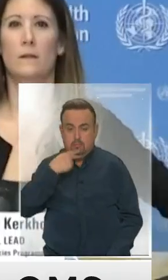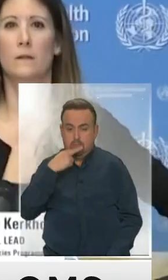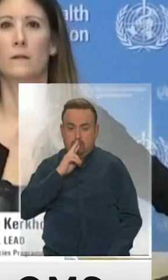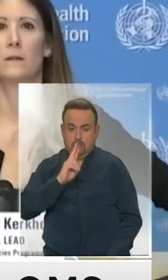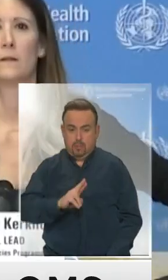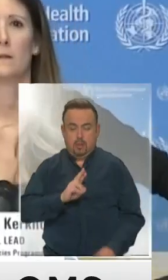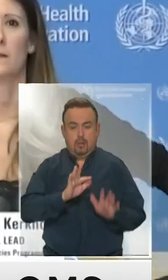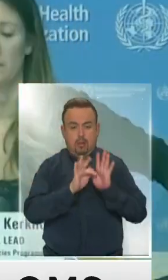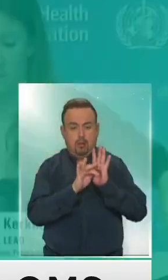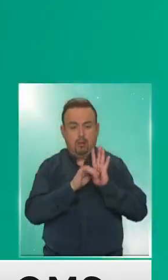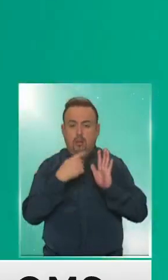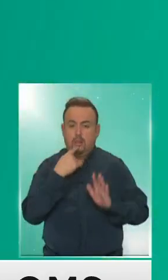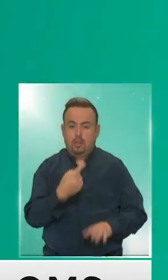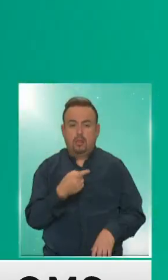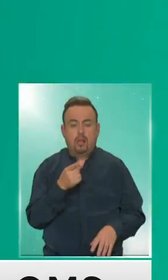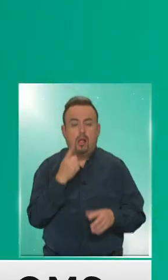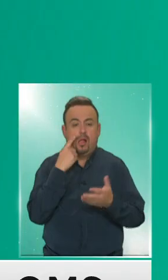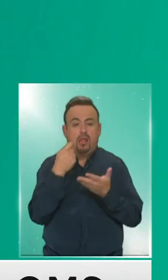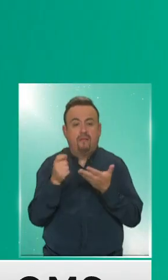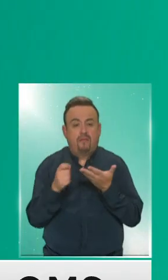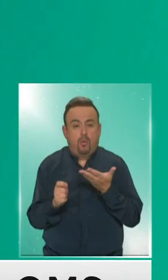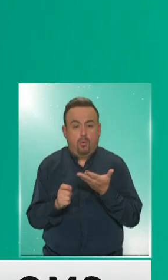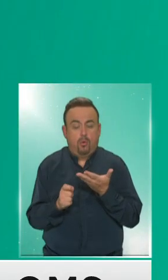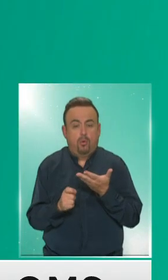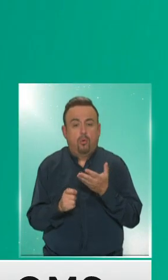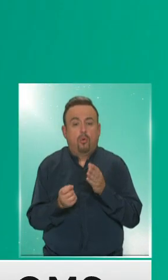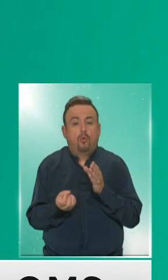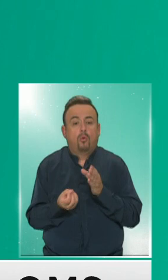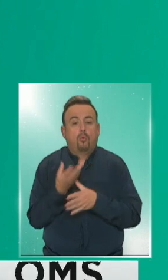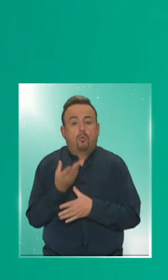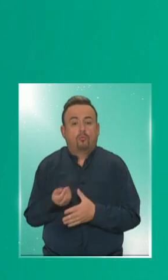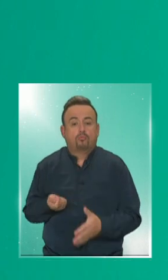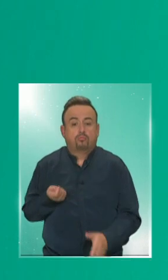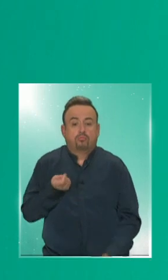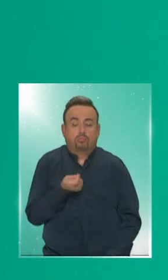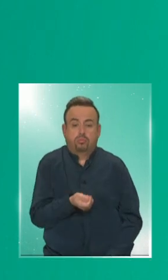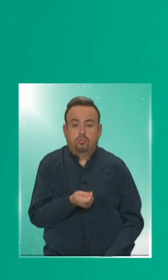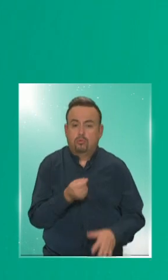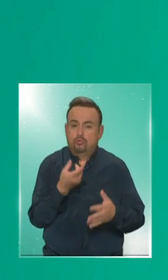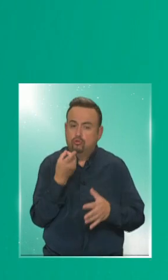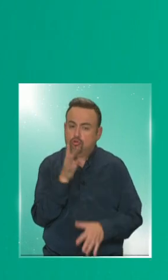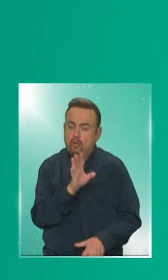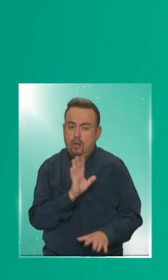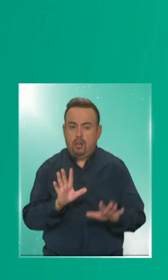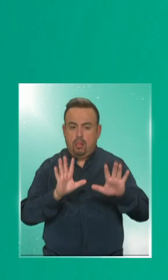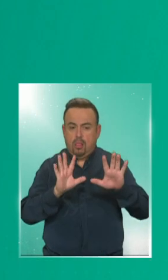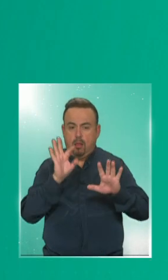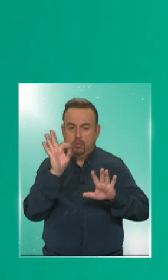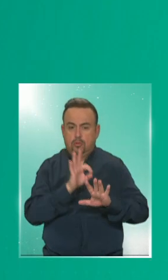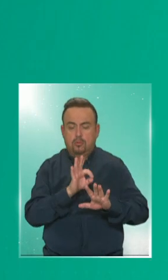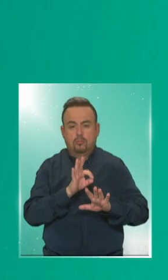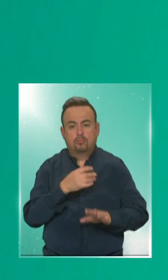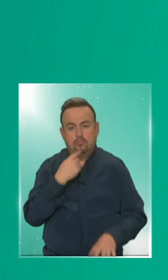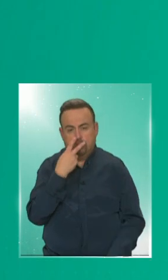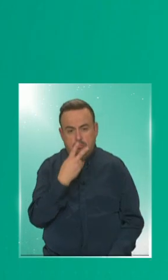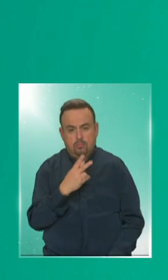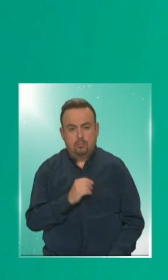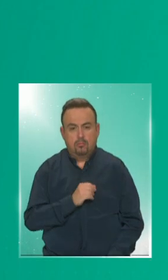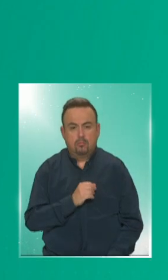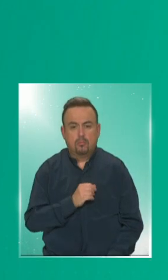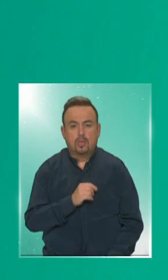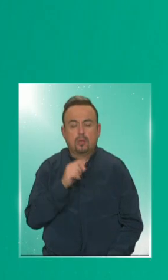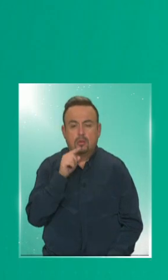de twitter y señaló que se está evaluando un nuevo financiamiento que alcance solamente el 10 por ciento lo estamos viendo hay en imágenes